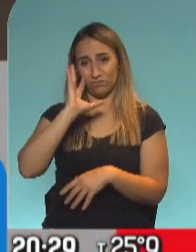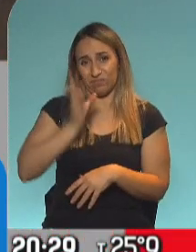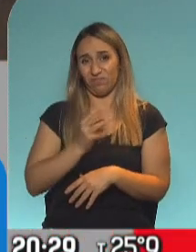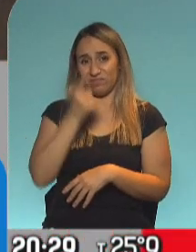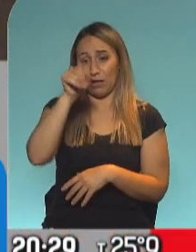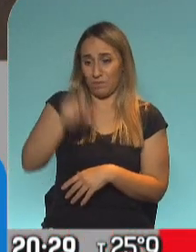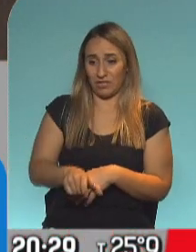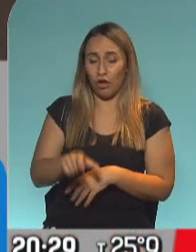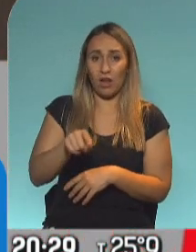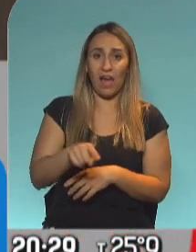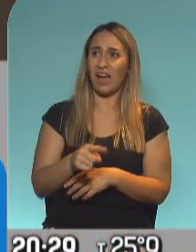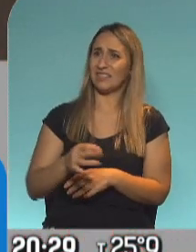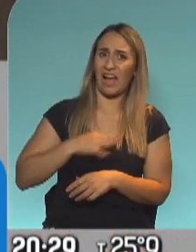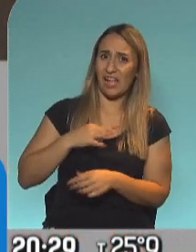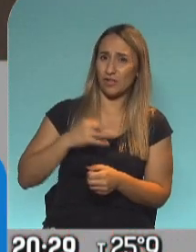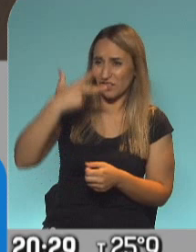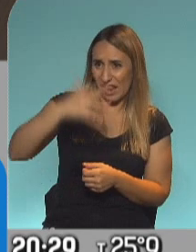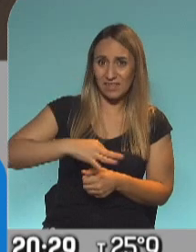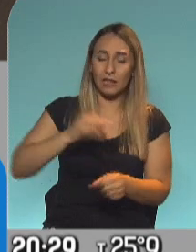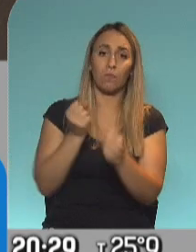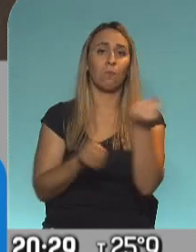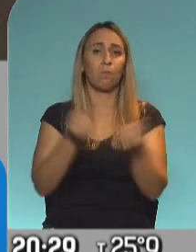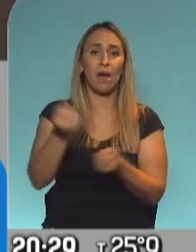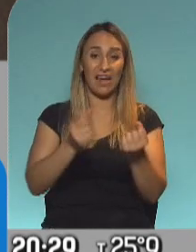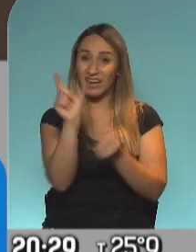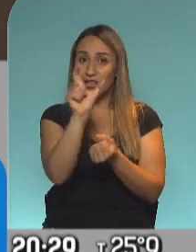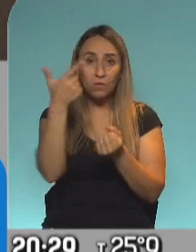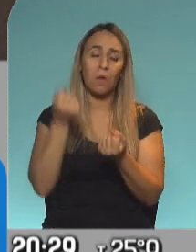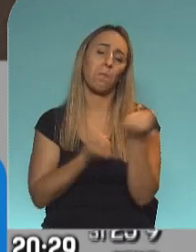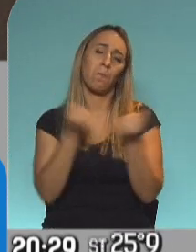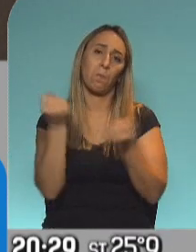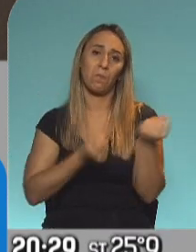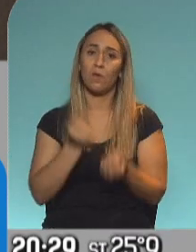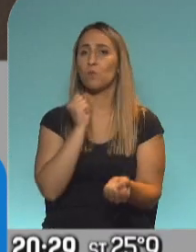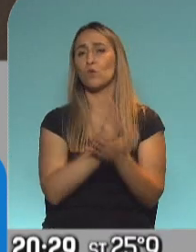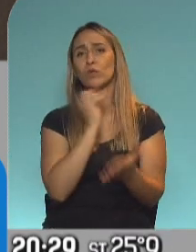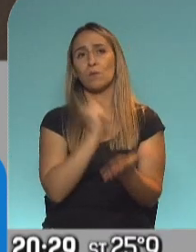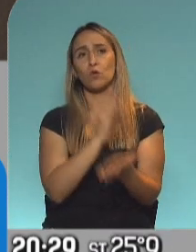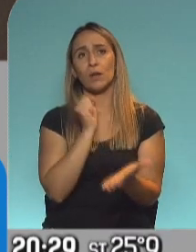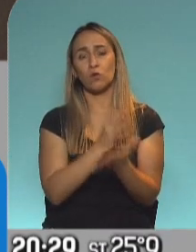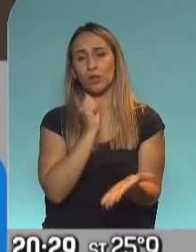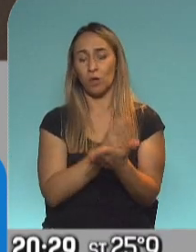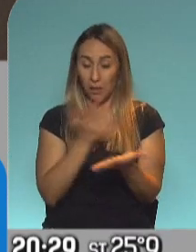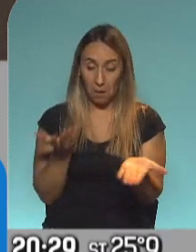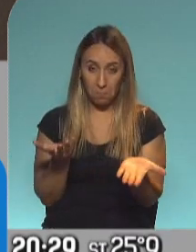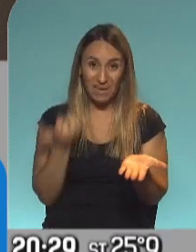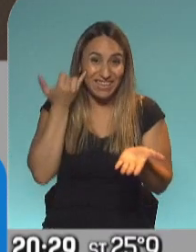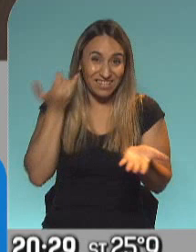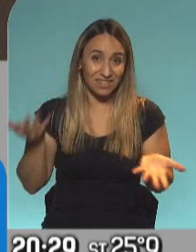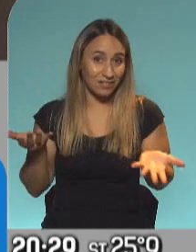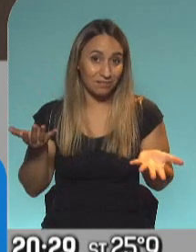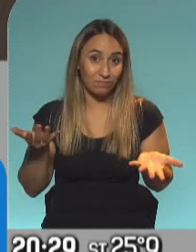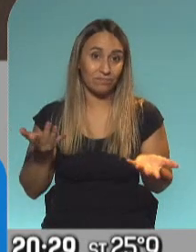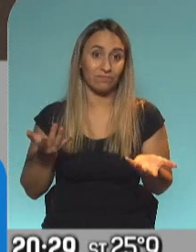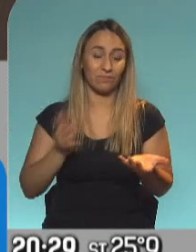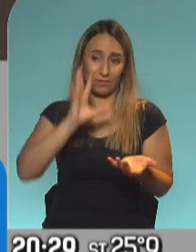hace tantos años viene manejando sin registro y como si nada sucediera, ¿no? Multa, pero a ver, no se